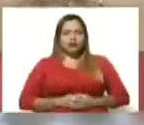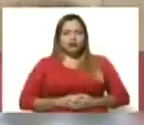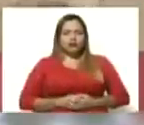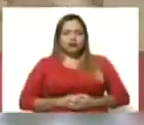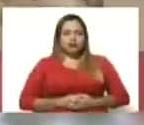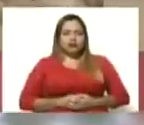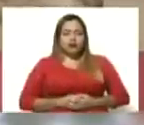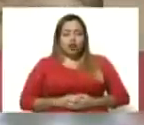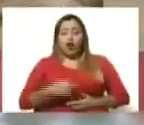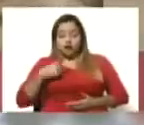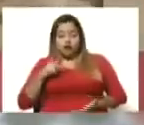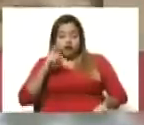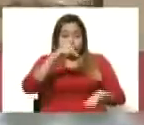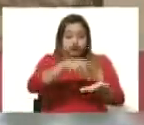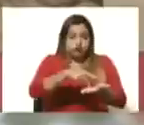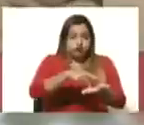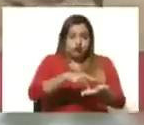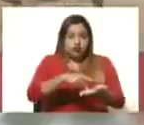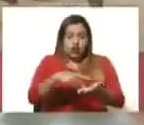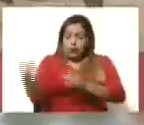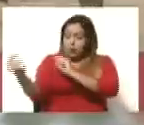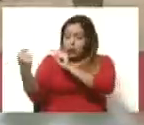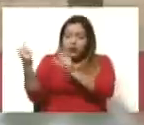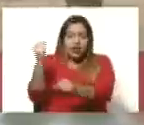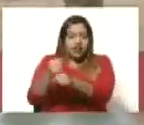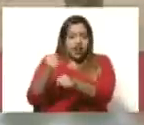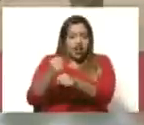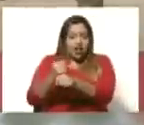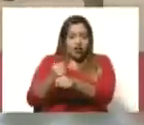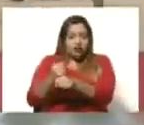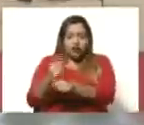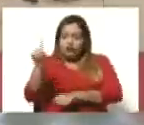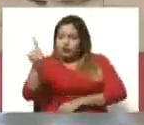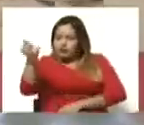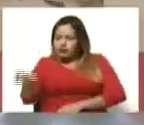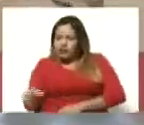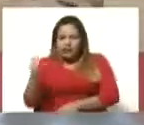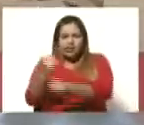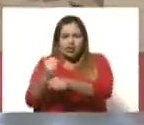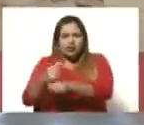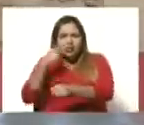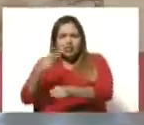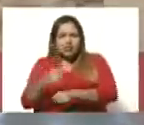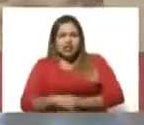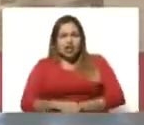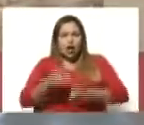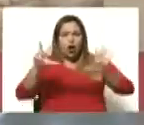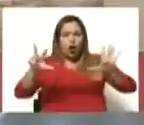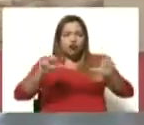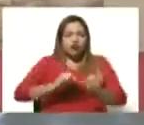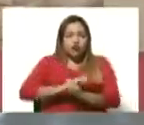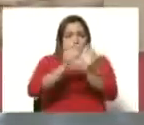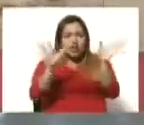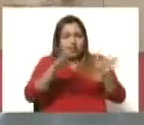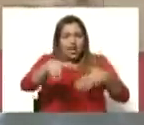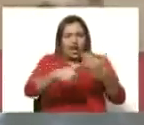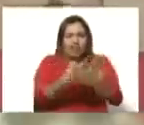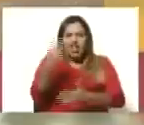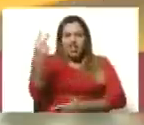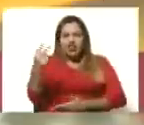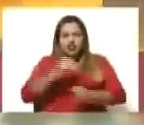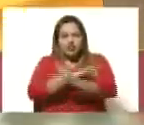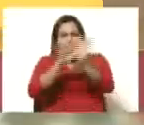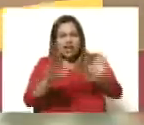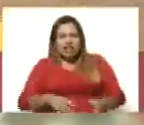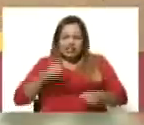Allí estuve con las máquinas, hablando con los trabajadores. Un trabajador que me dice que pegó a las 8 de la mañana, hasta las 2 de la mañana